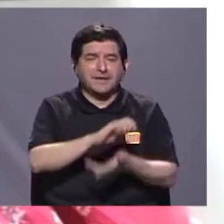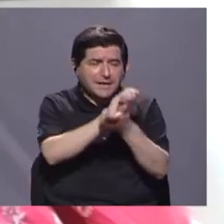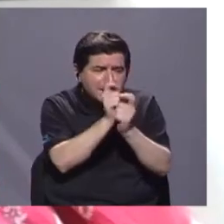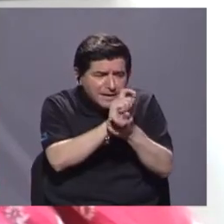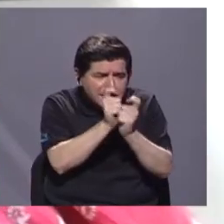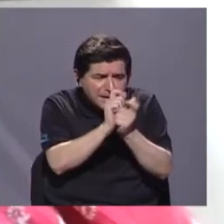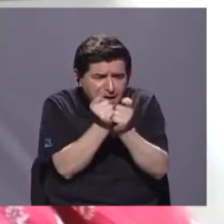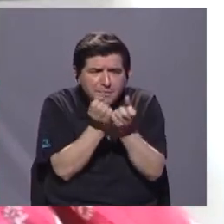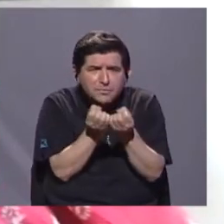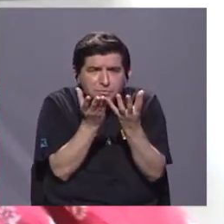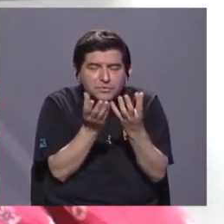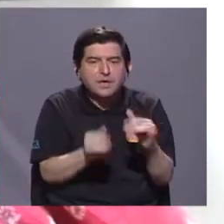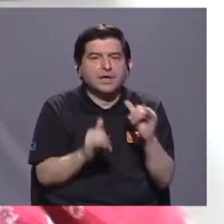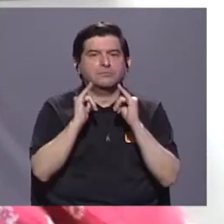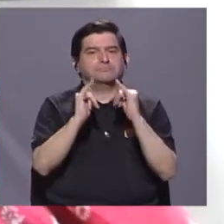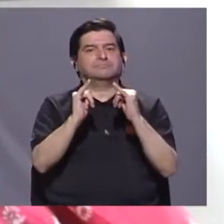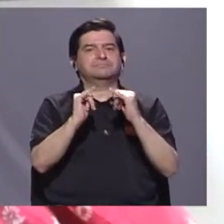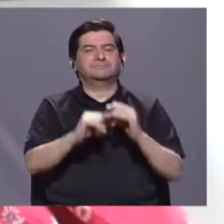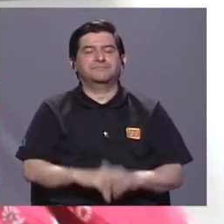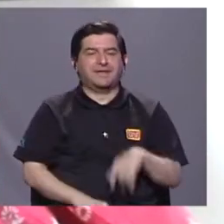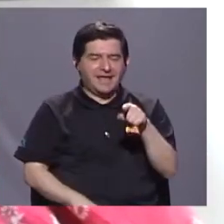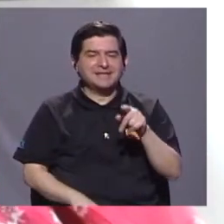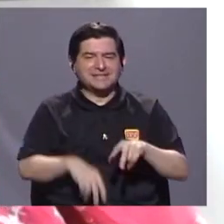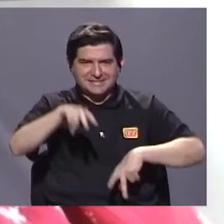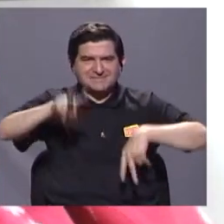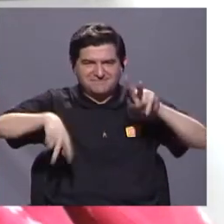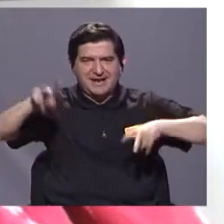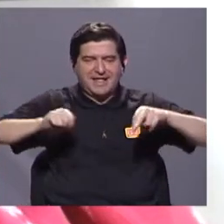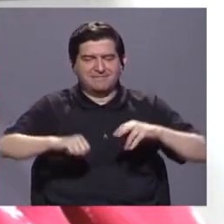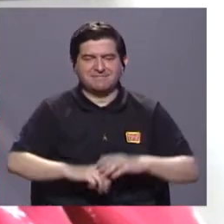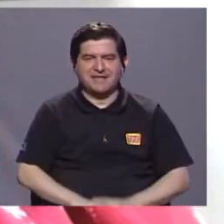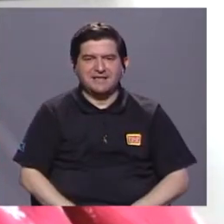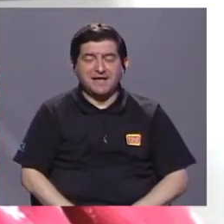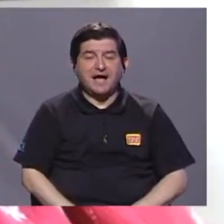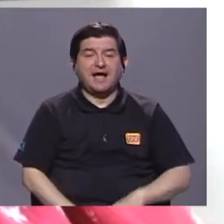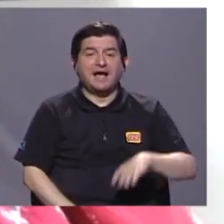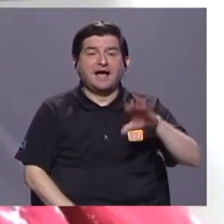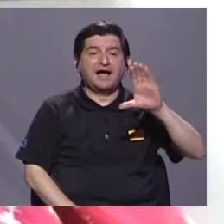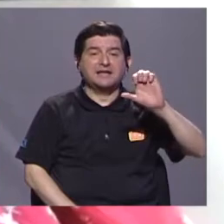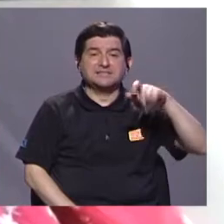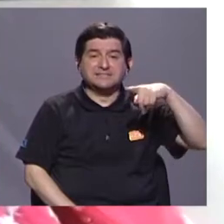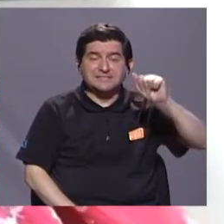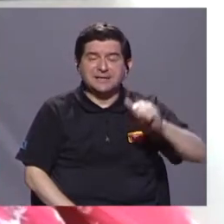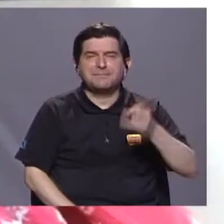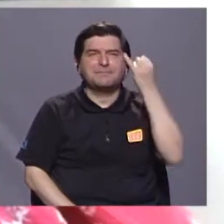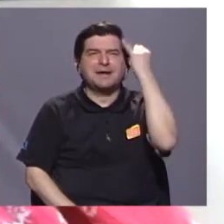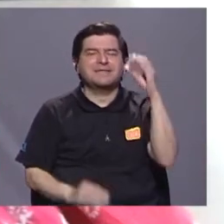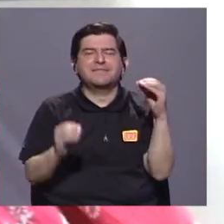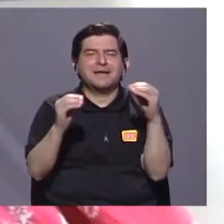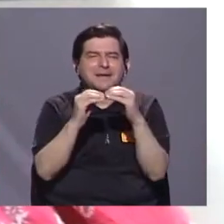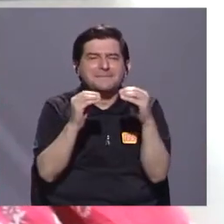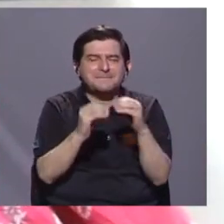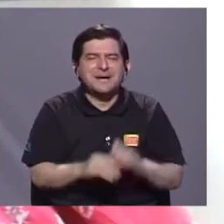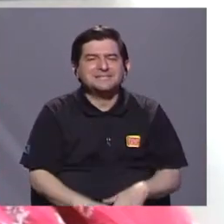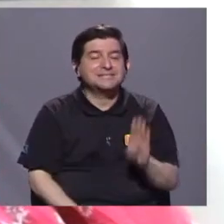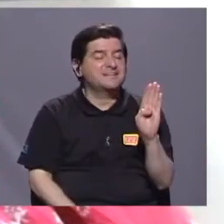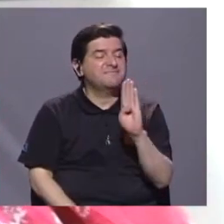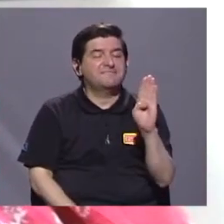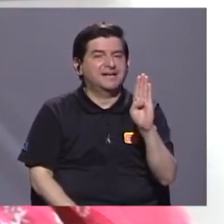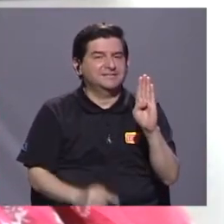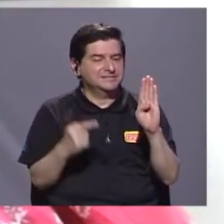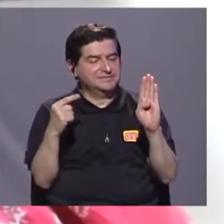común entonces es la variante la cepa pues es un concepto más que todo bacteriano